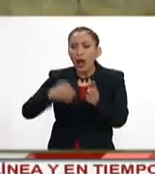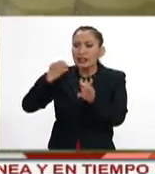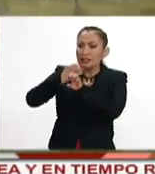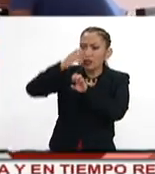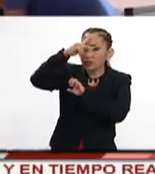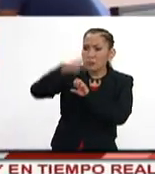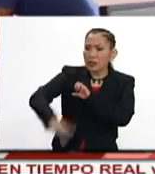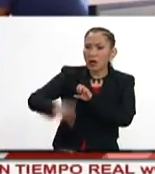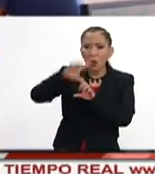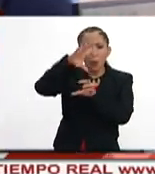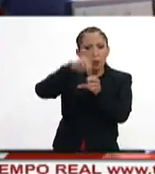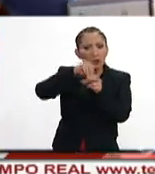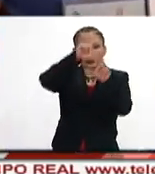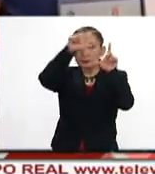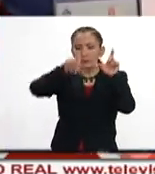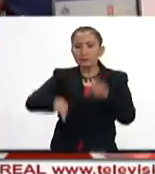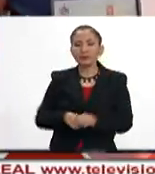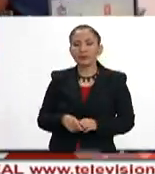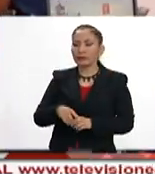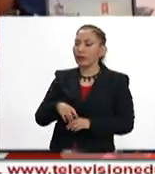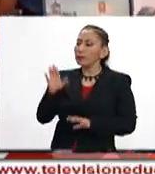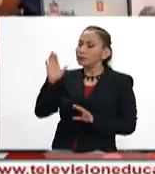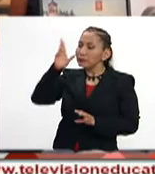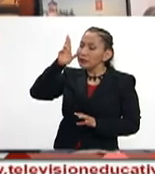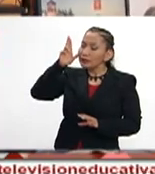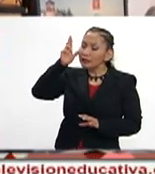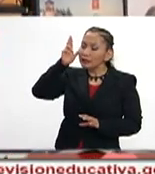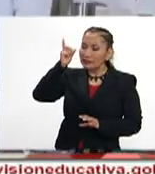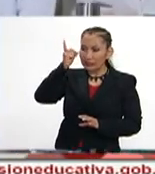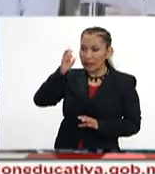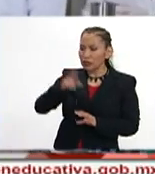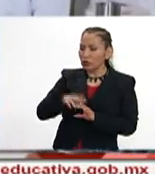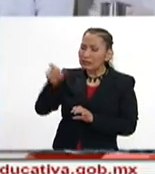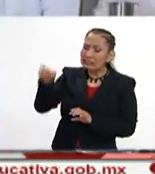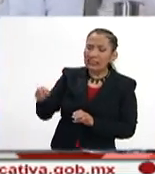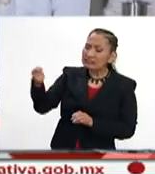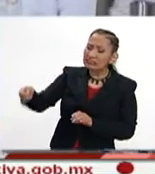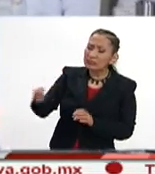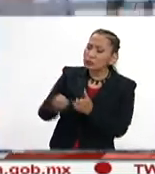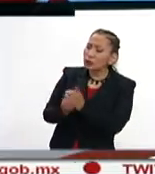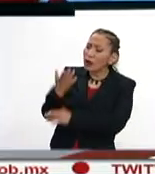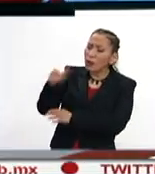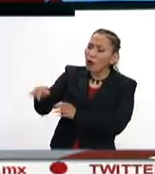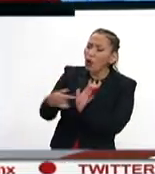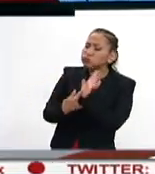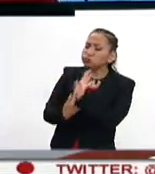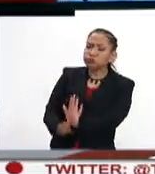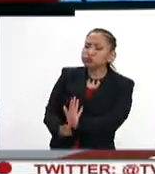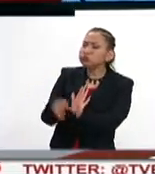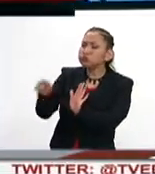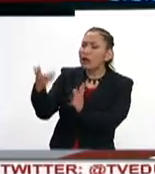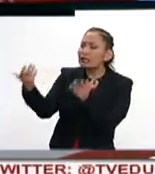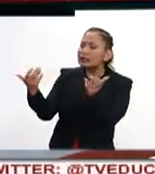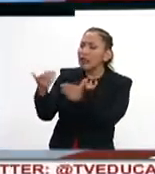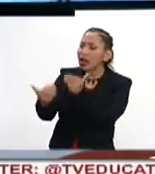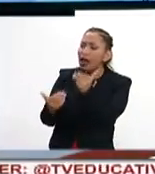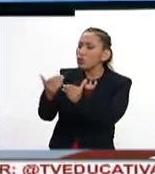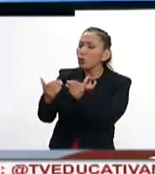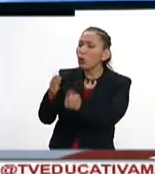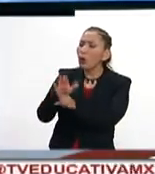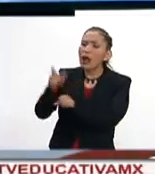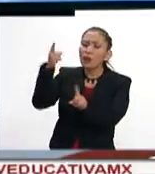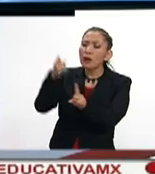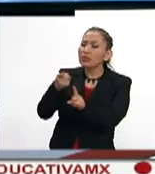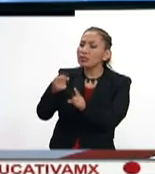estados del país. Director, ¿cuál es esta identidad nueva que están precisamente desarrollando? ¿Cuáles son